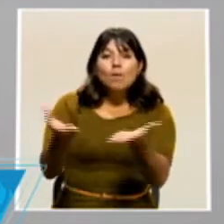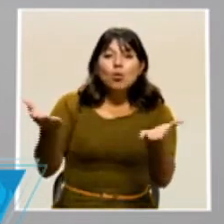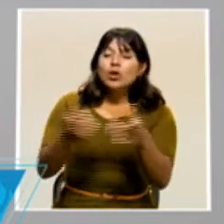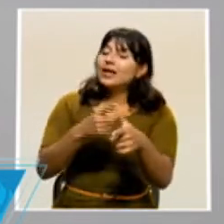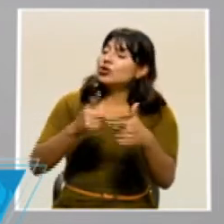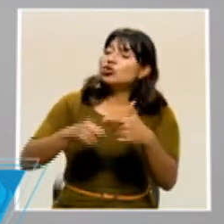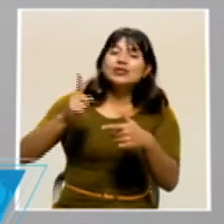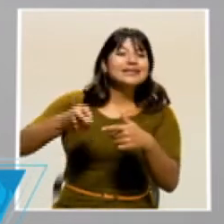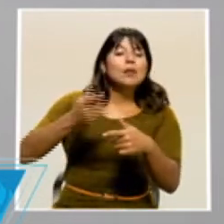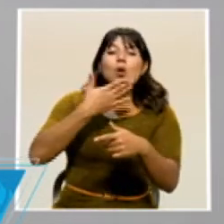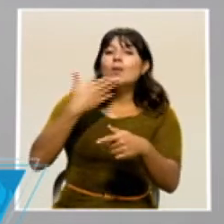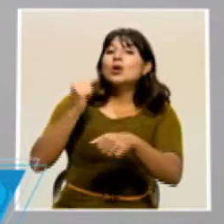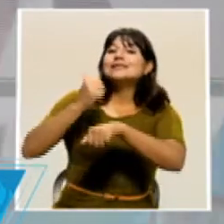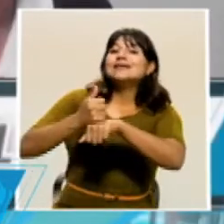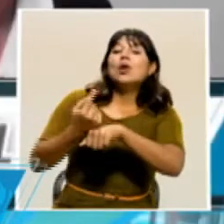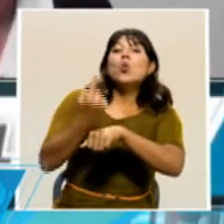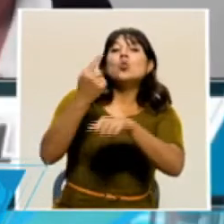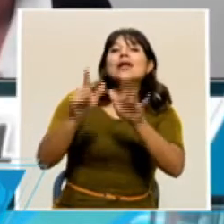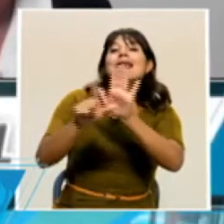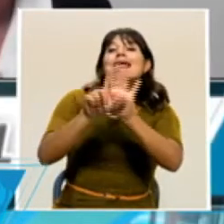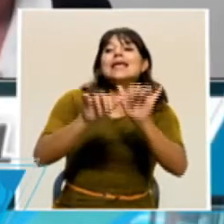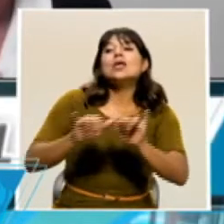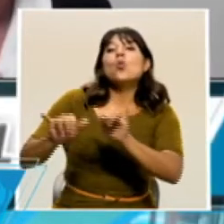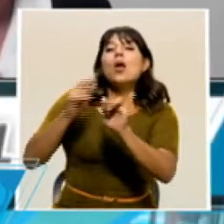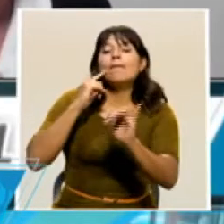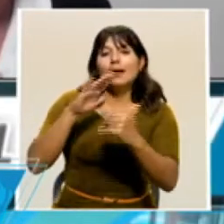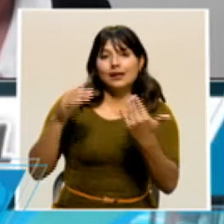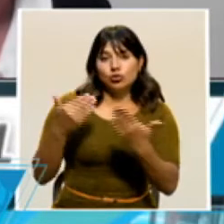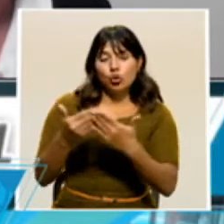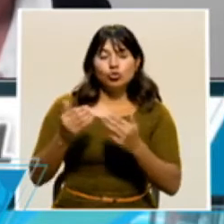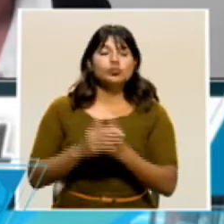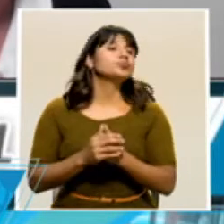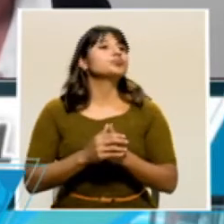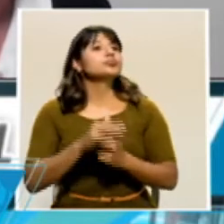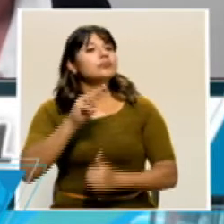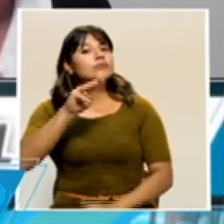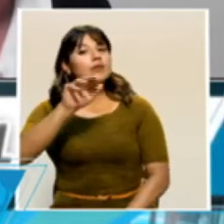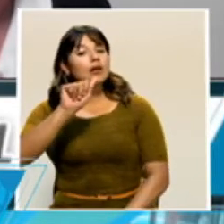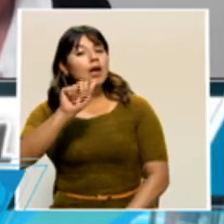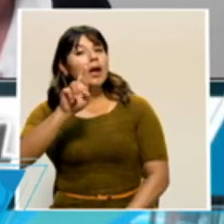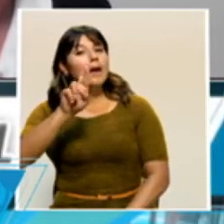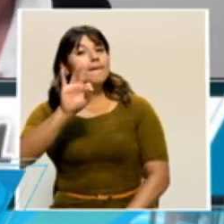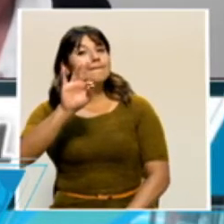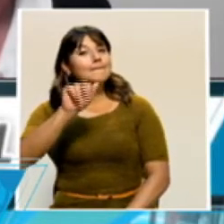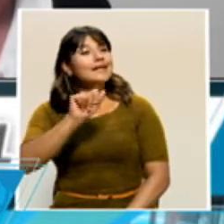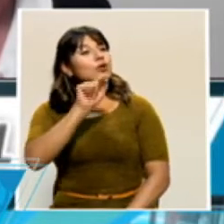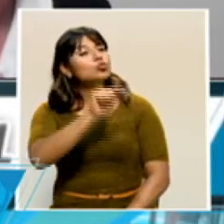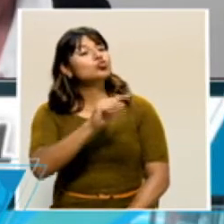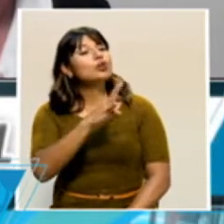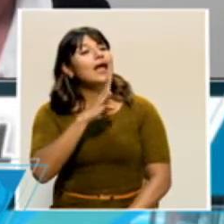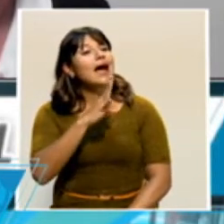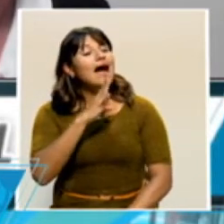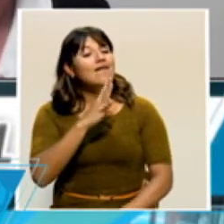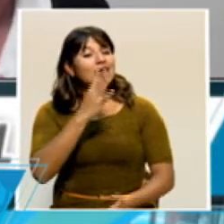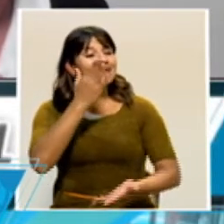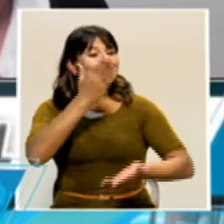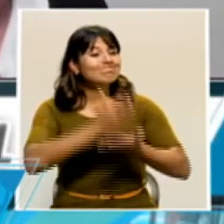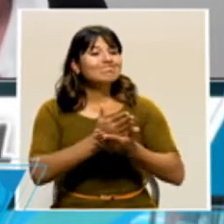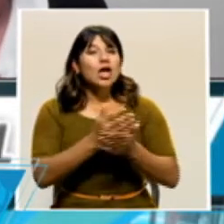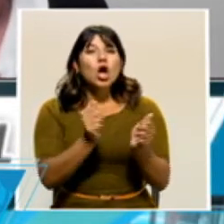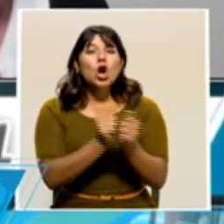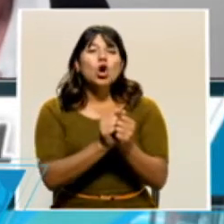de empleo público. Doña Marta, usted también habla en esta hoja de ruta de duplicidades, de eliminar las